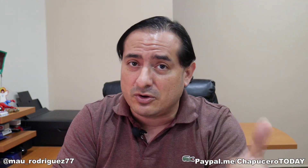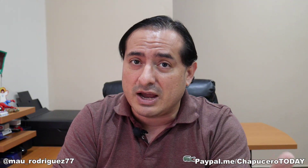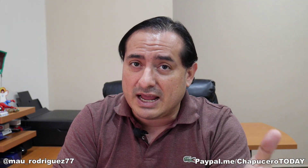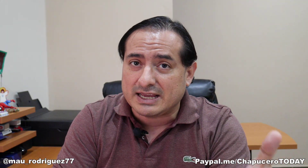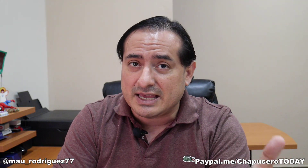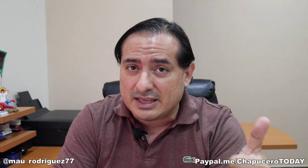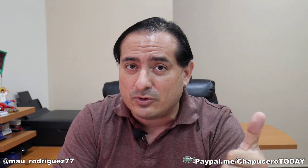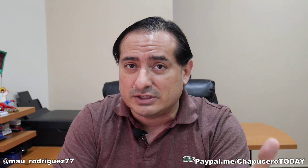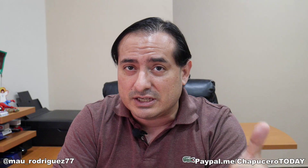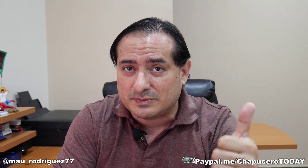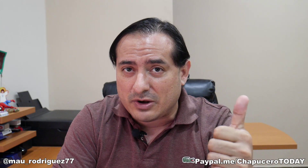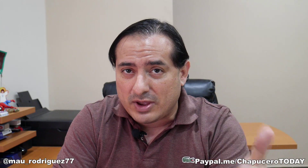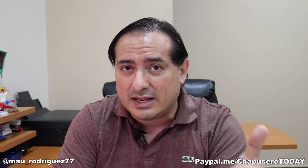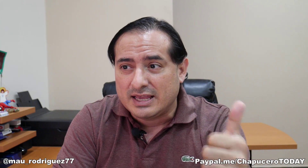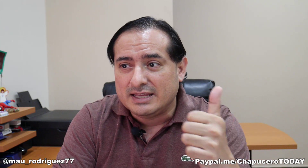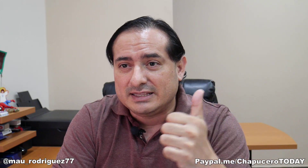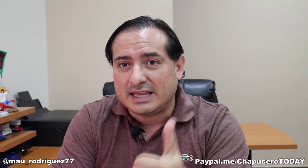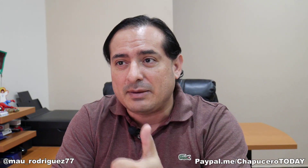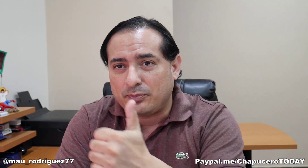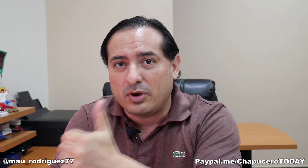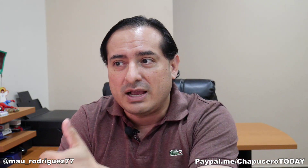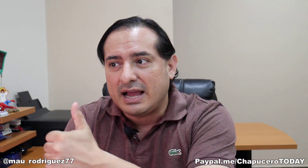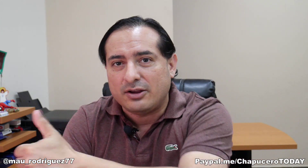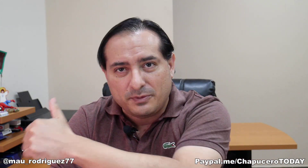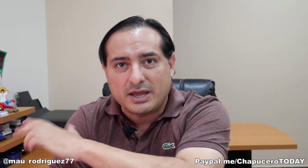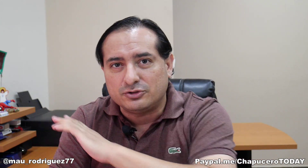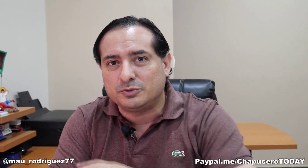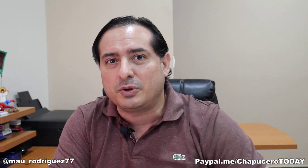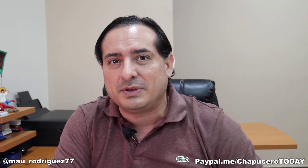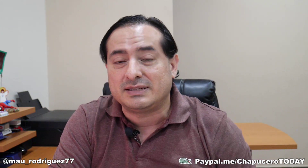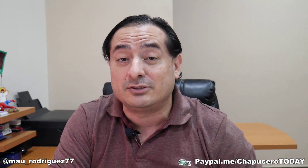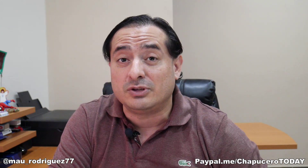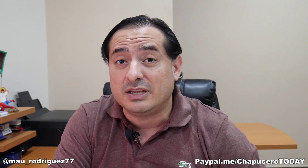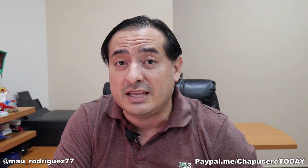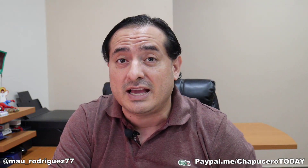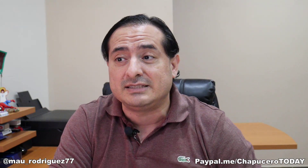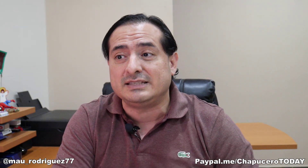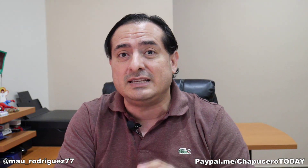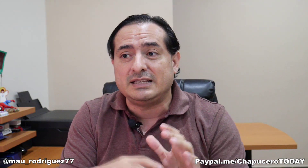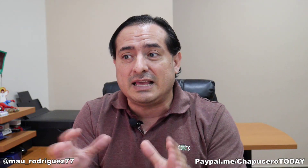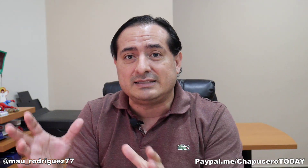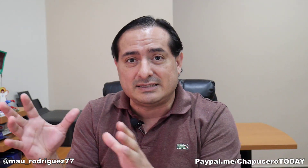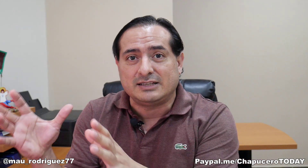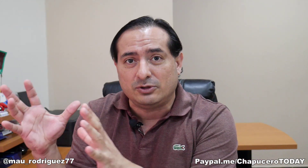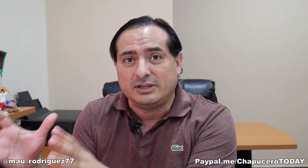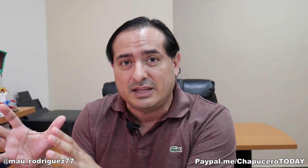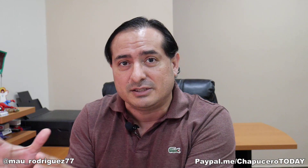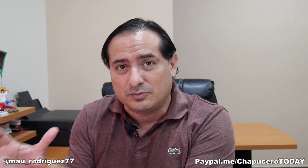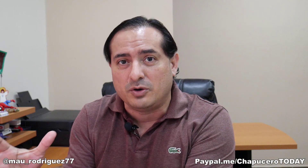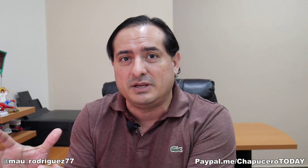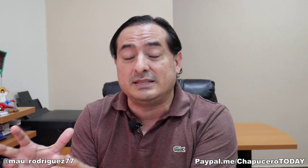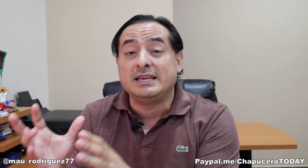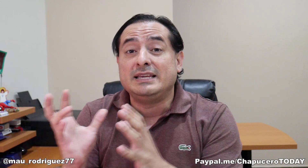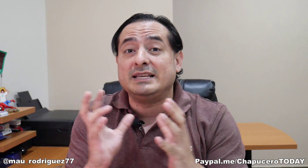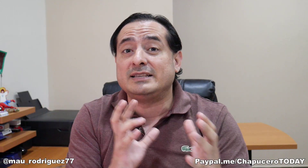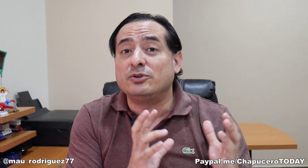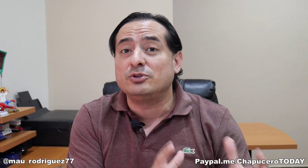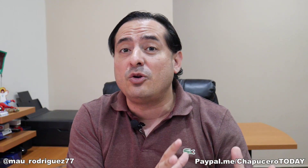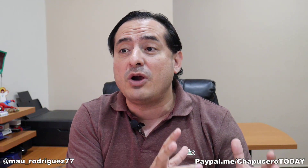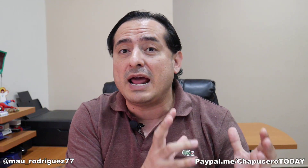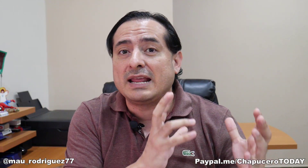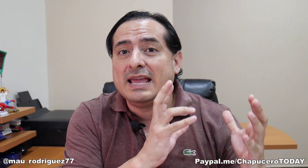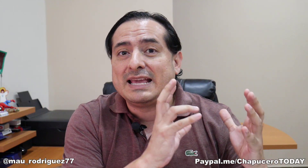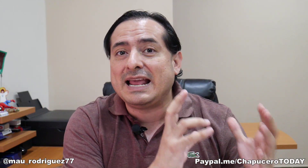en primer lugar la que ella dijo andrés manuel de que ponga el gobierno sus propias gasolinerías y de estas gasolineras móviles y en